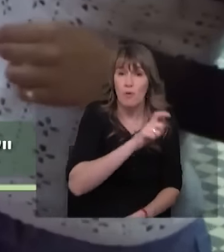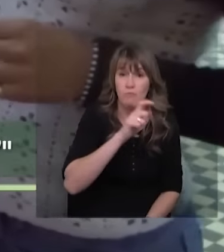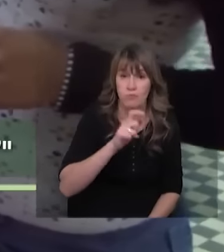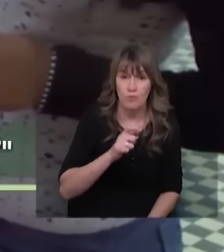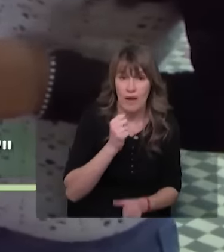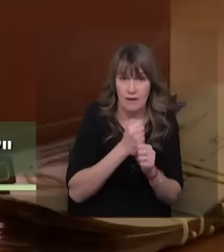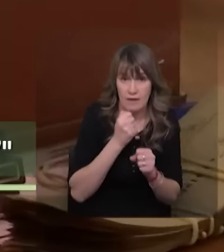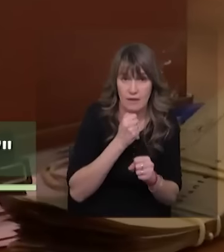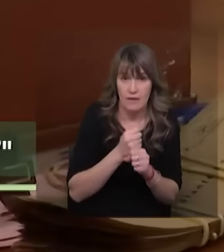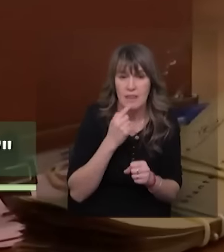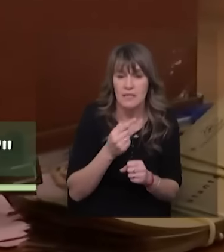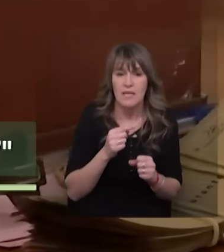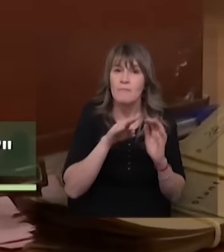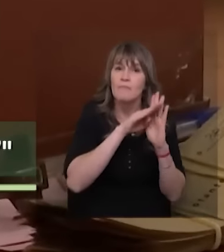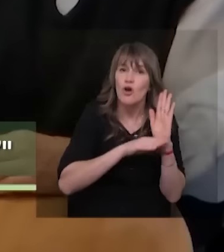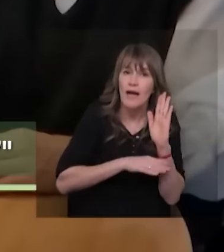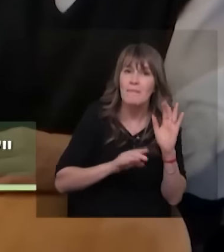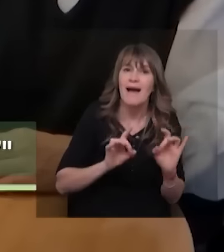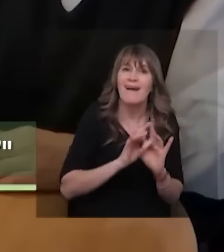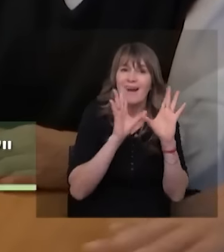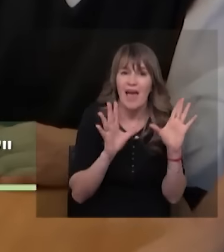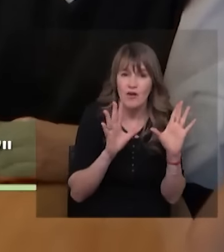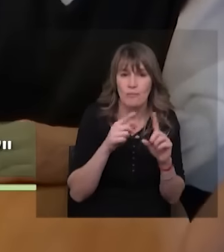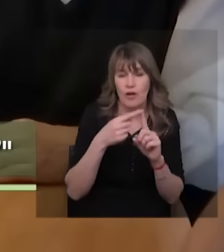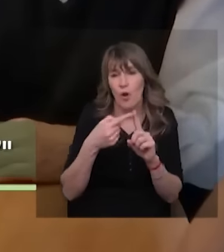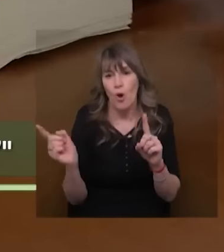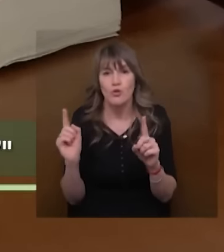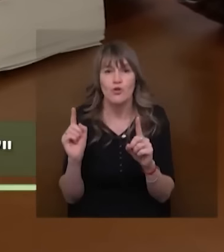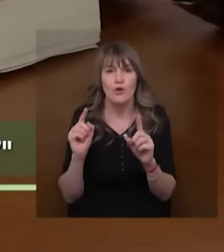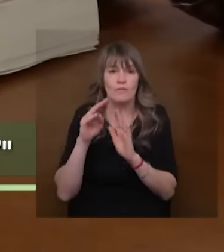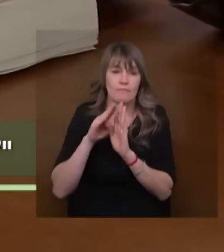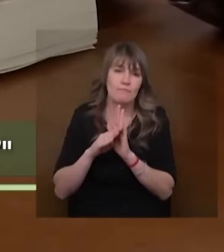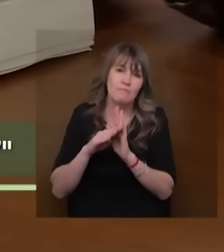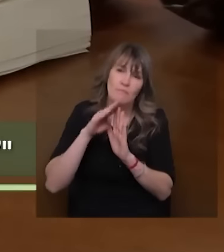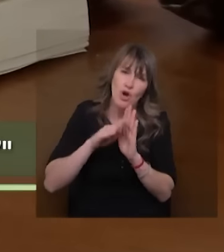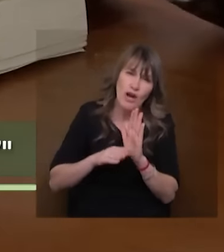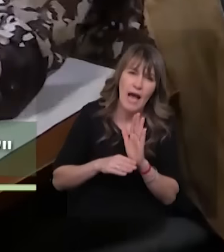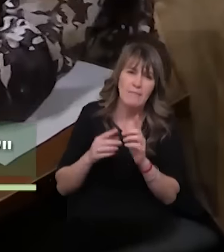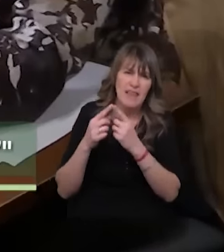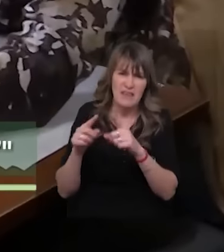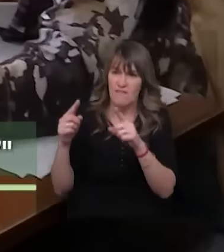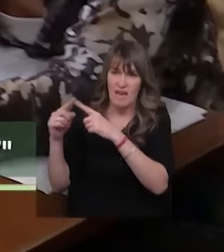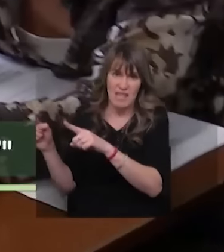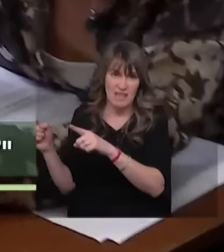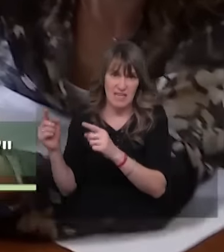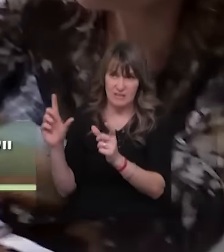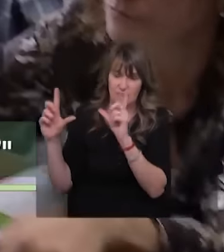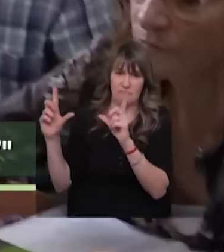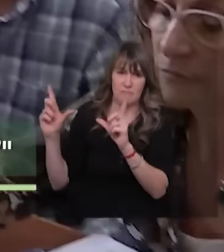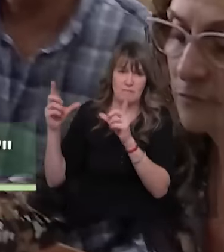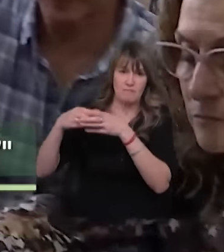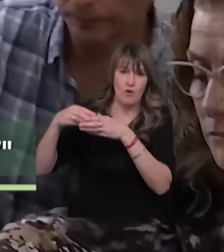plantea un programa claro a diferencia de los múltiples candidatos de un mismo partido que tienen programas muy distintos en Clara